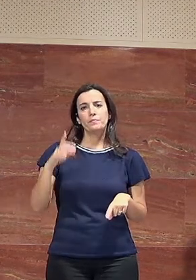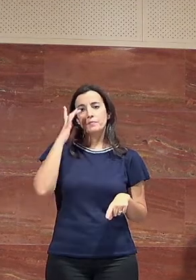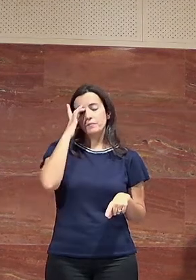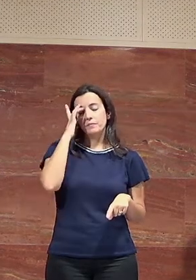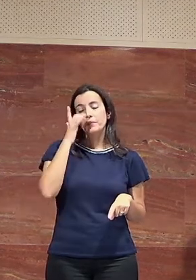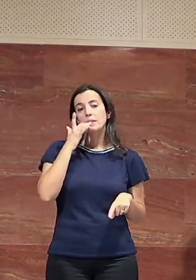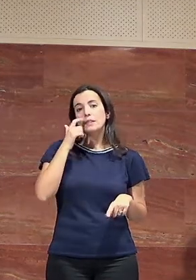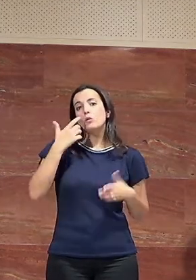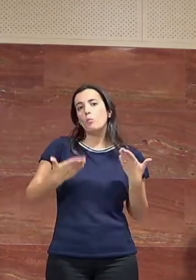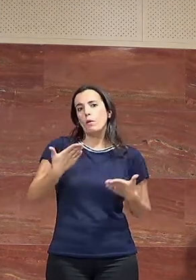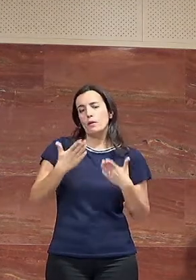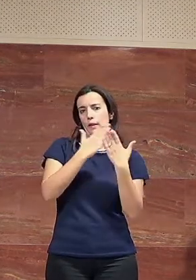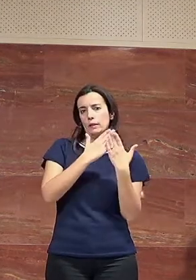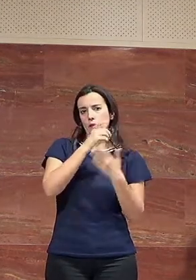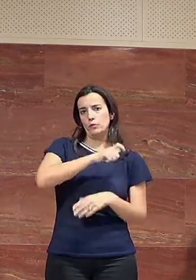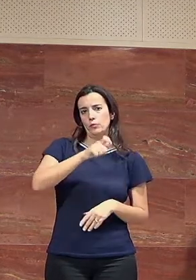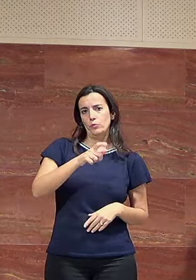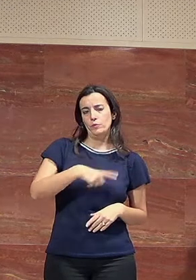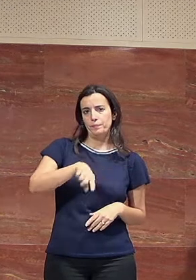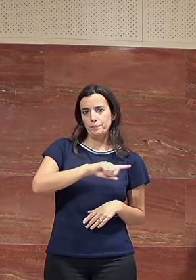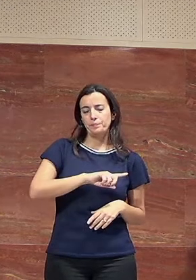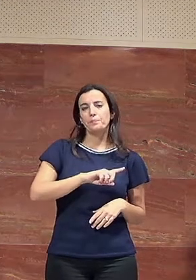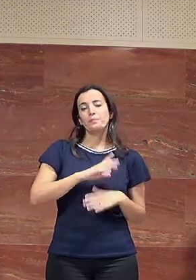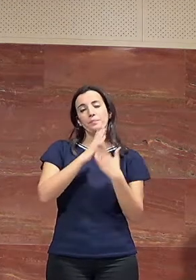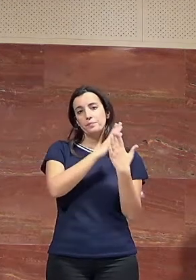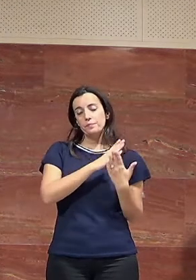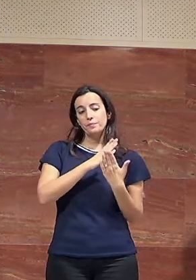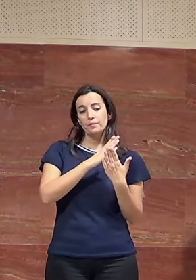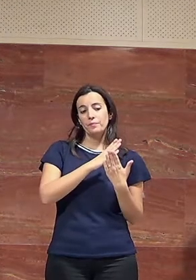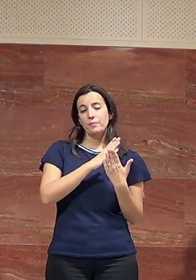los estudiantes, estudian un poco